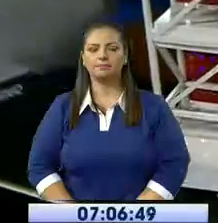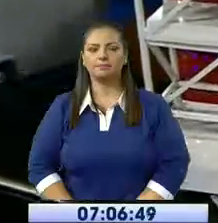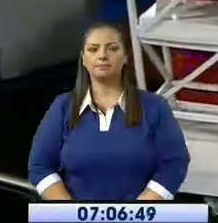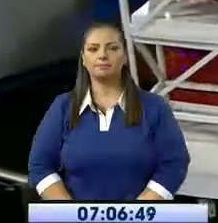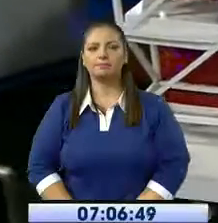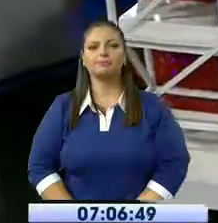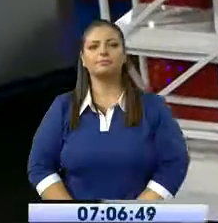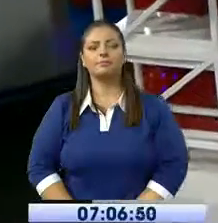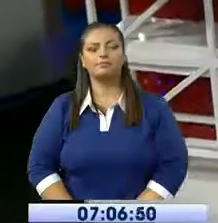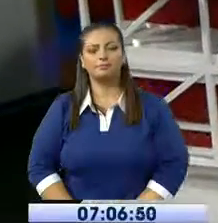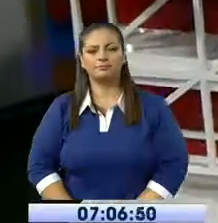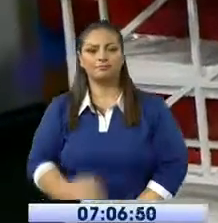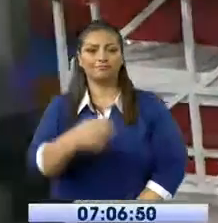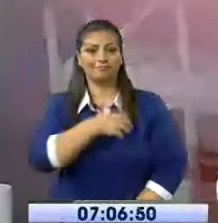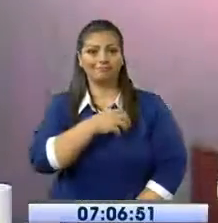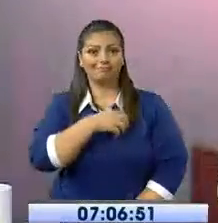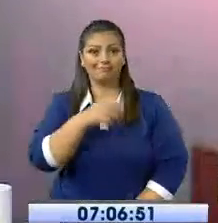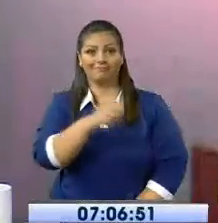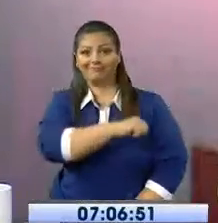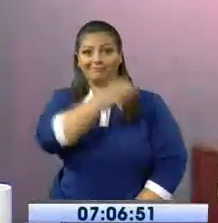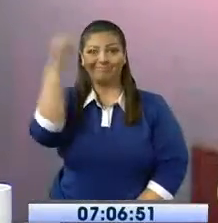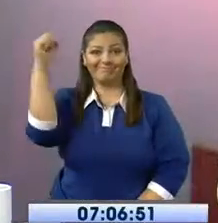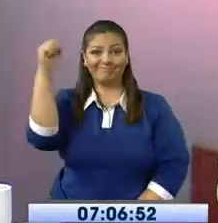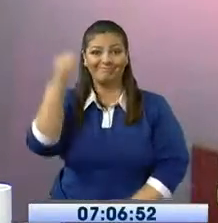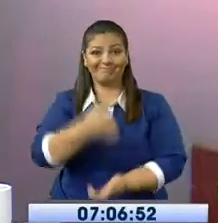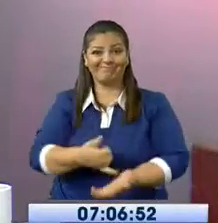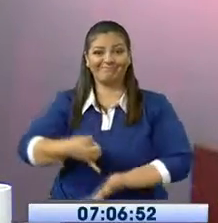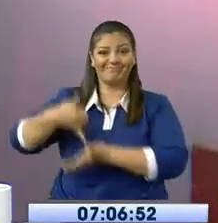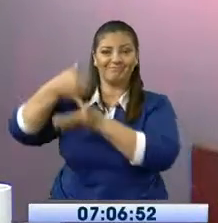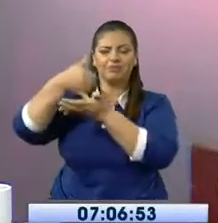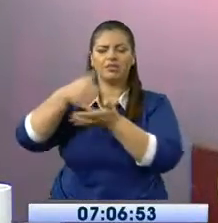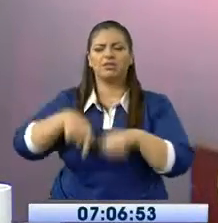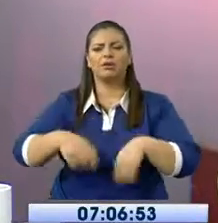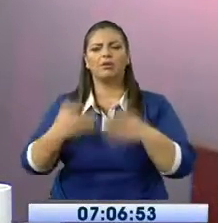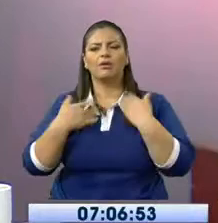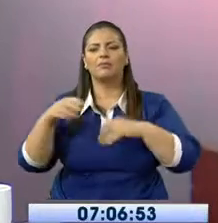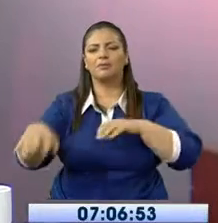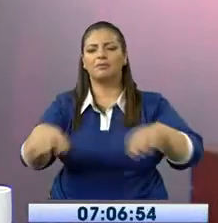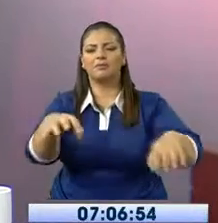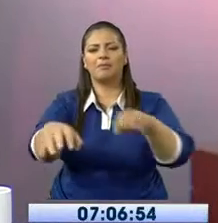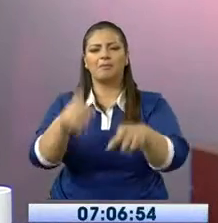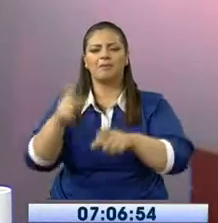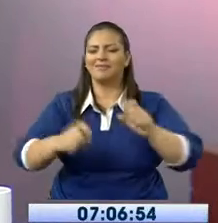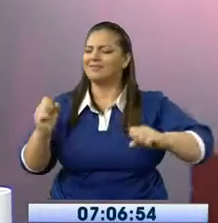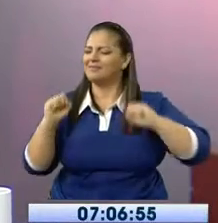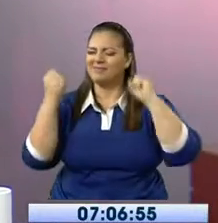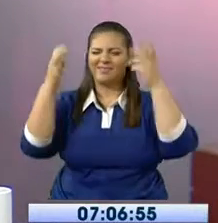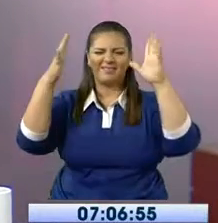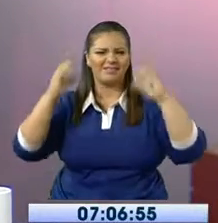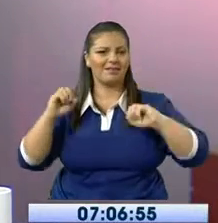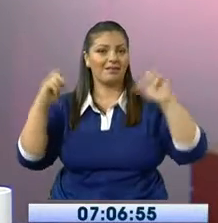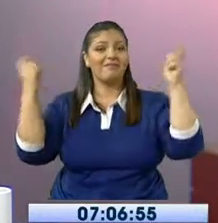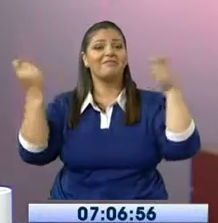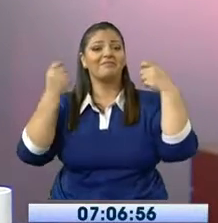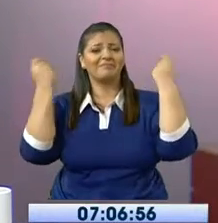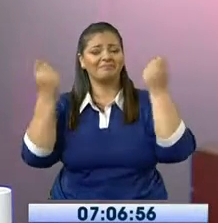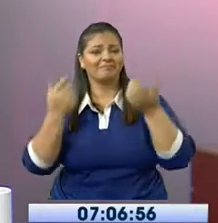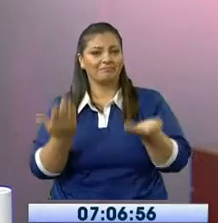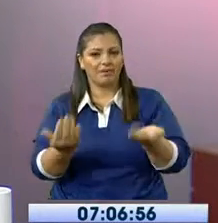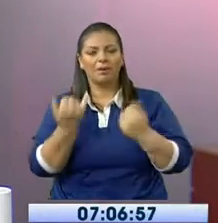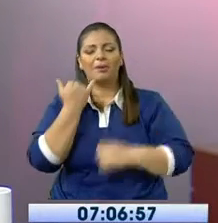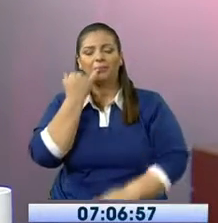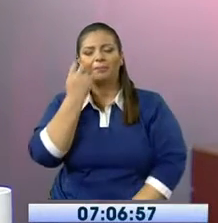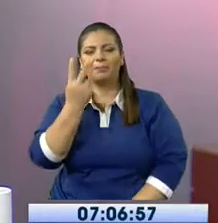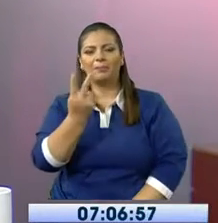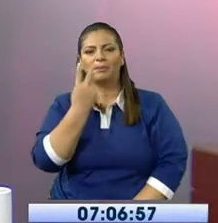Festejos por el triunfo del campeonato obtenido por Barcelona se llevaron a cabo en diferentes sectores de Guayaquil. A continuación les mostramos el ambiente